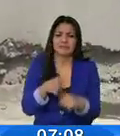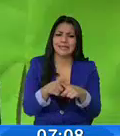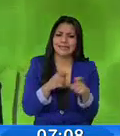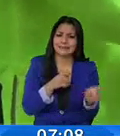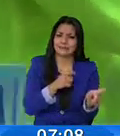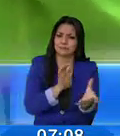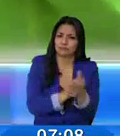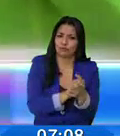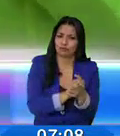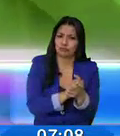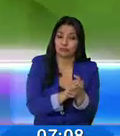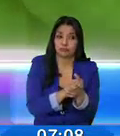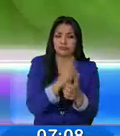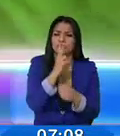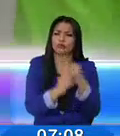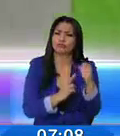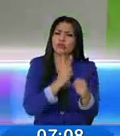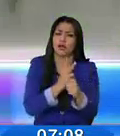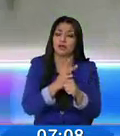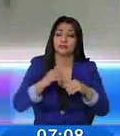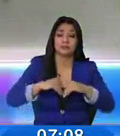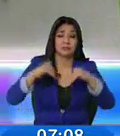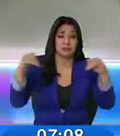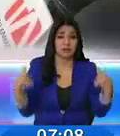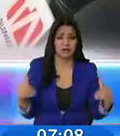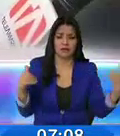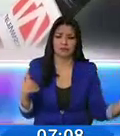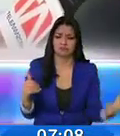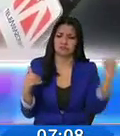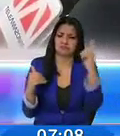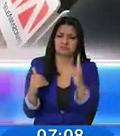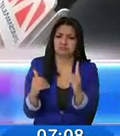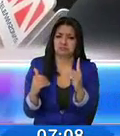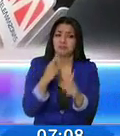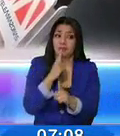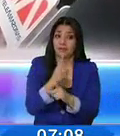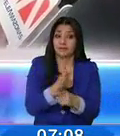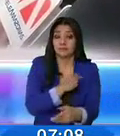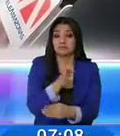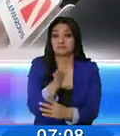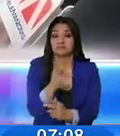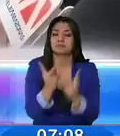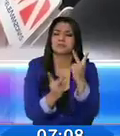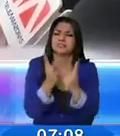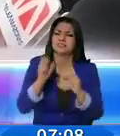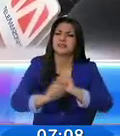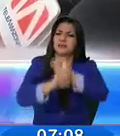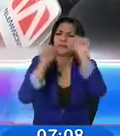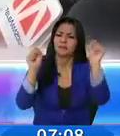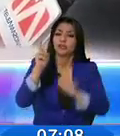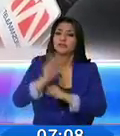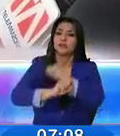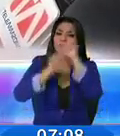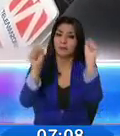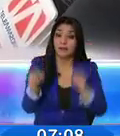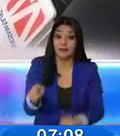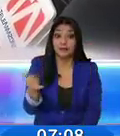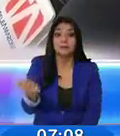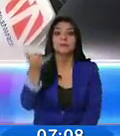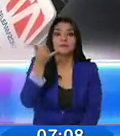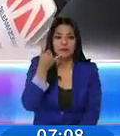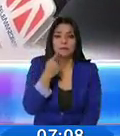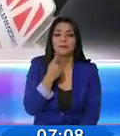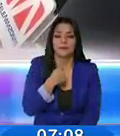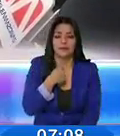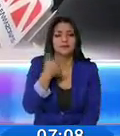haya aparecido luego de 2 años de haberse separado. Él sí había venido acá de mañana, a las 2 de la mañana, ella me llamó.